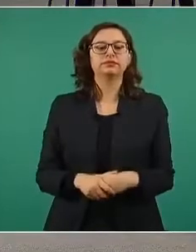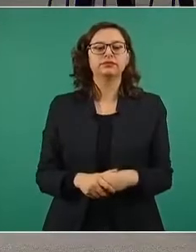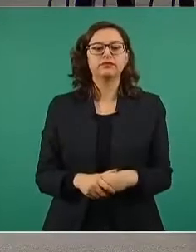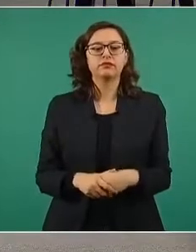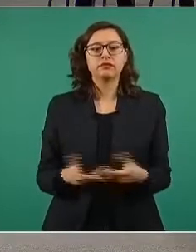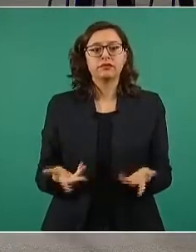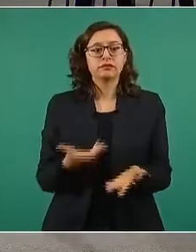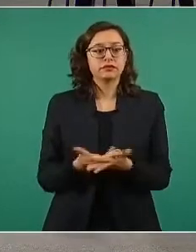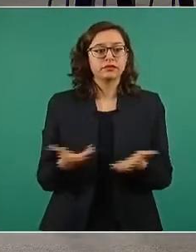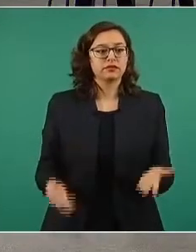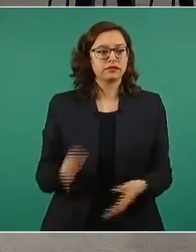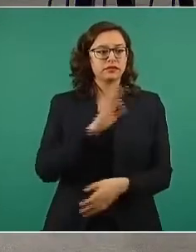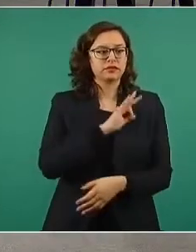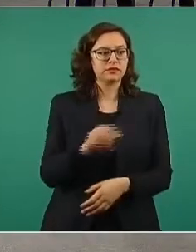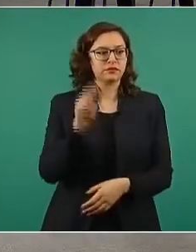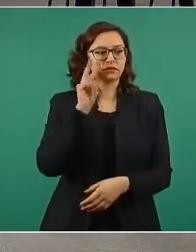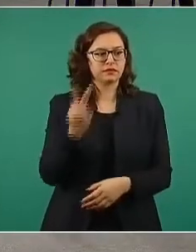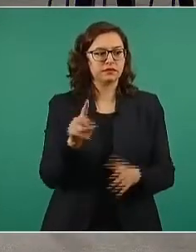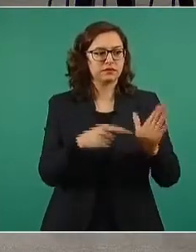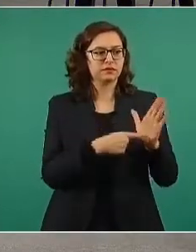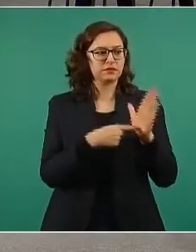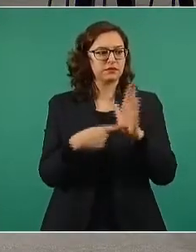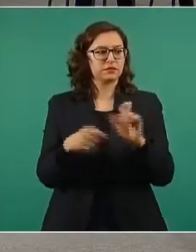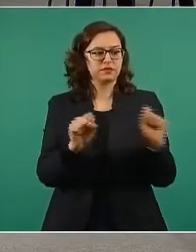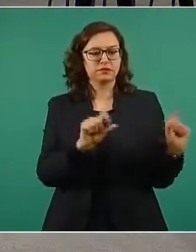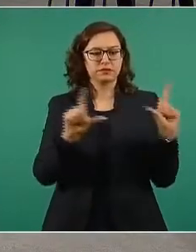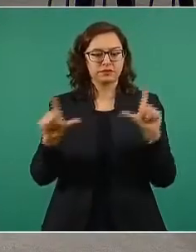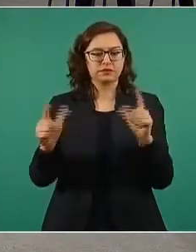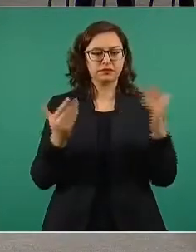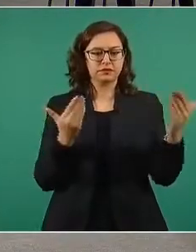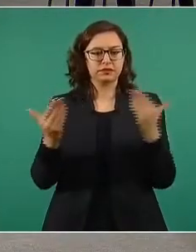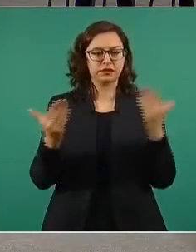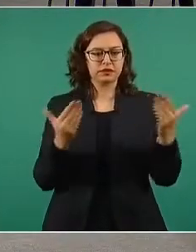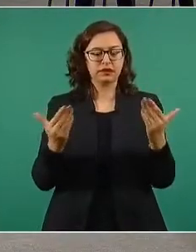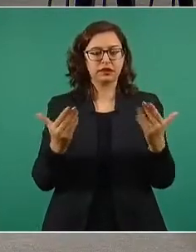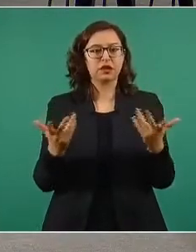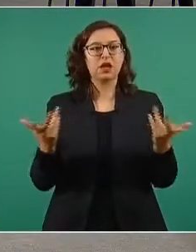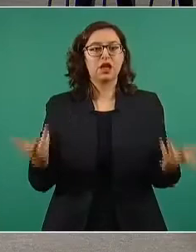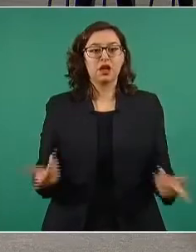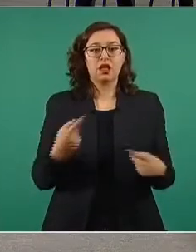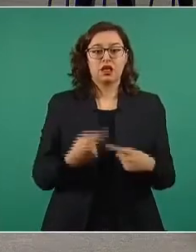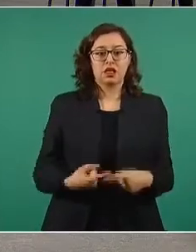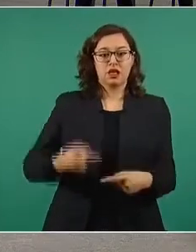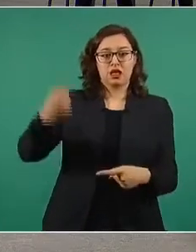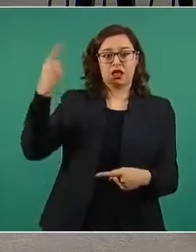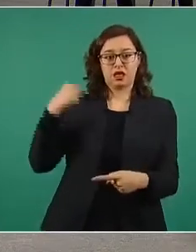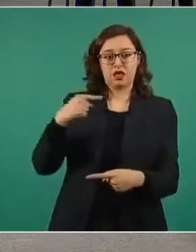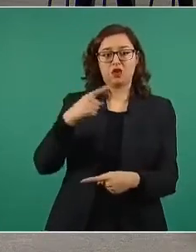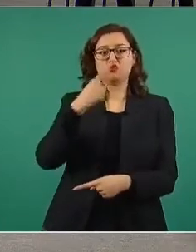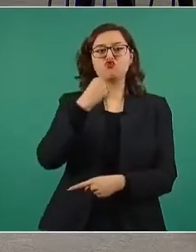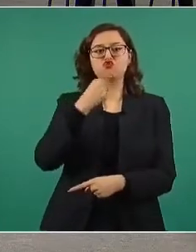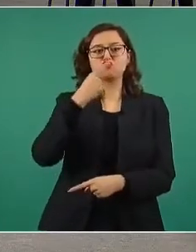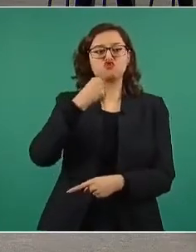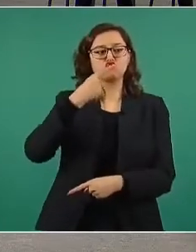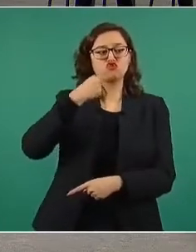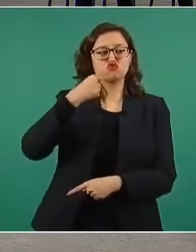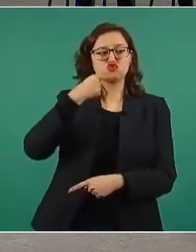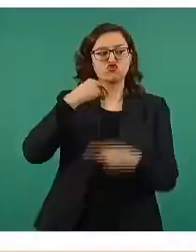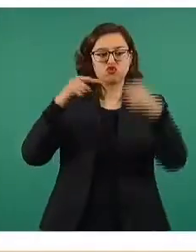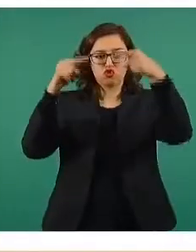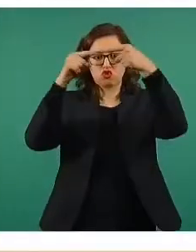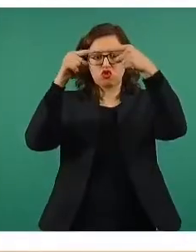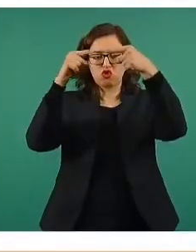esta gráfica es la comparación entre el momento máximo de ocupación hospitalaria, que está marcado con una pequeña flecha